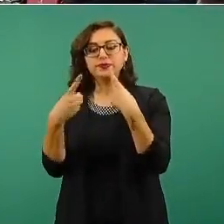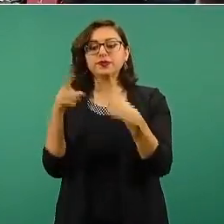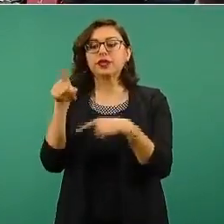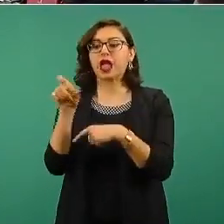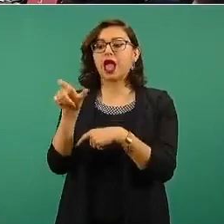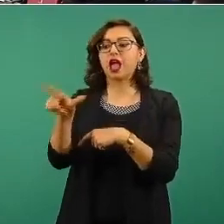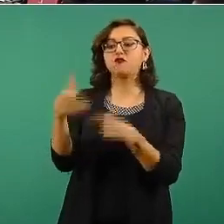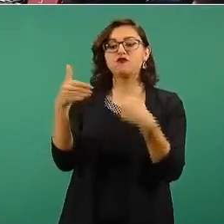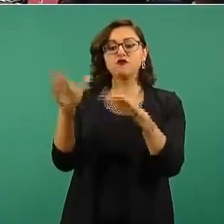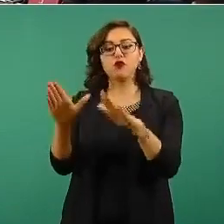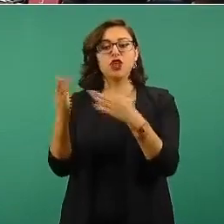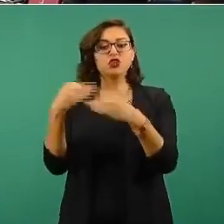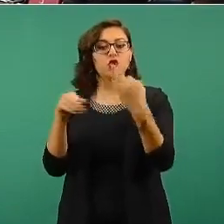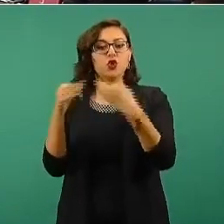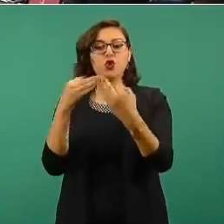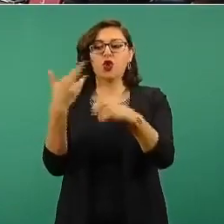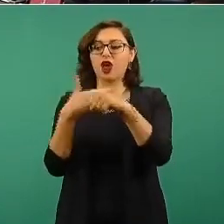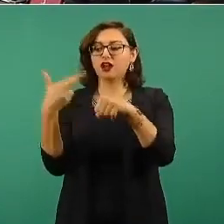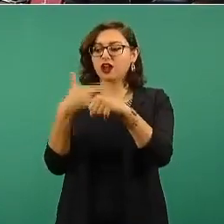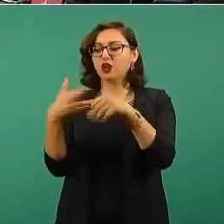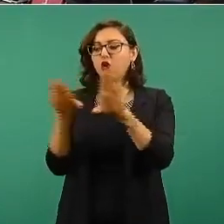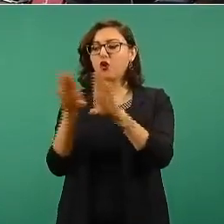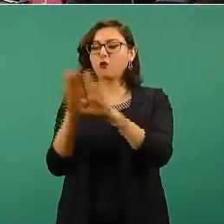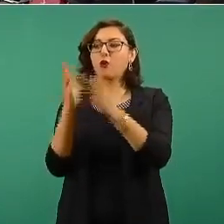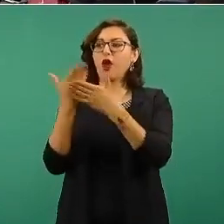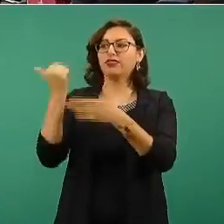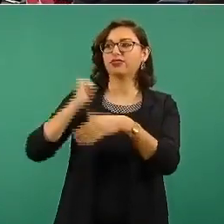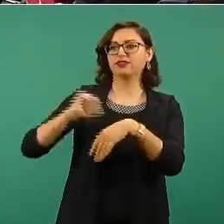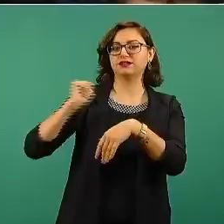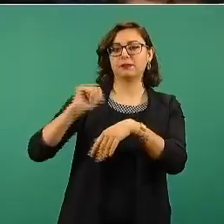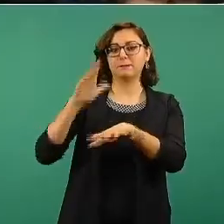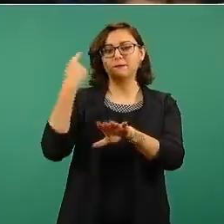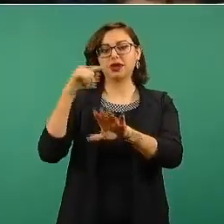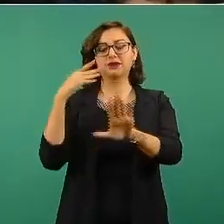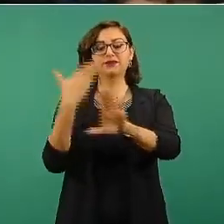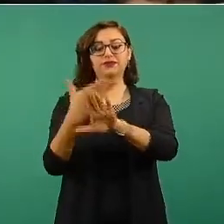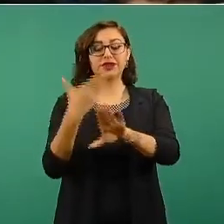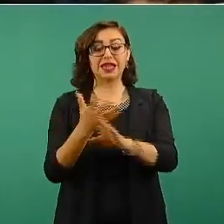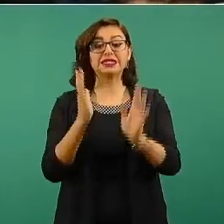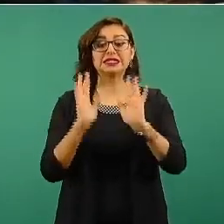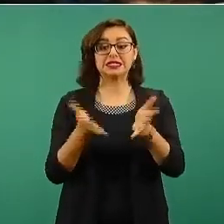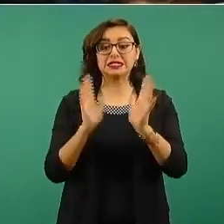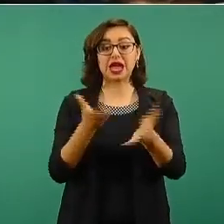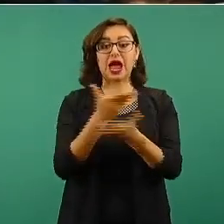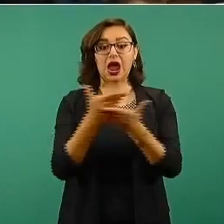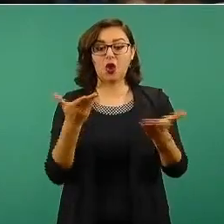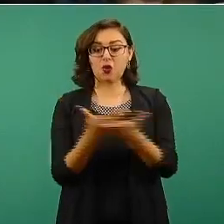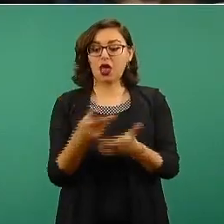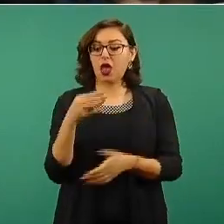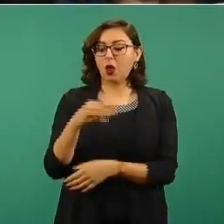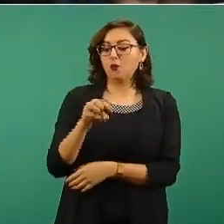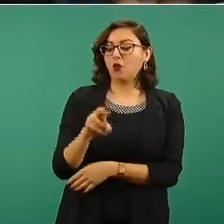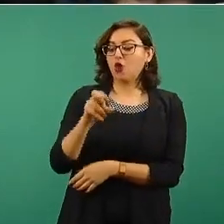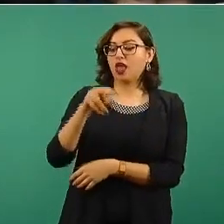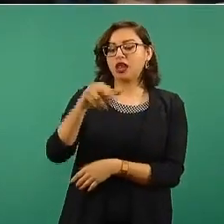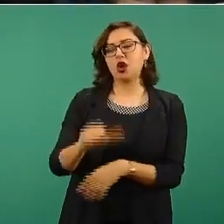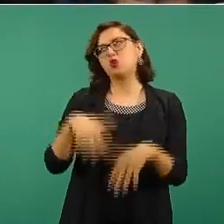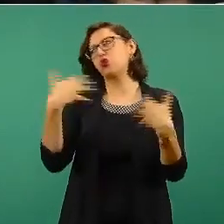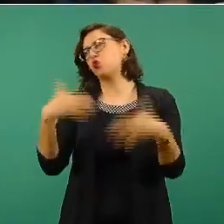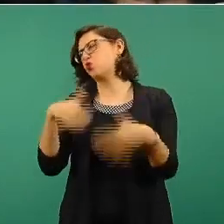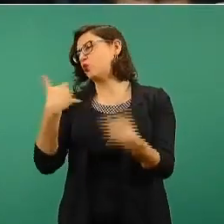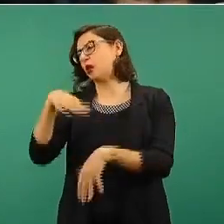argumentó o armó toda esta campaña. De hecho, ya en algunos eventos se manejan frases como que Morena es una tragedia para